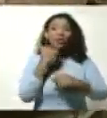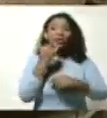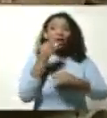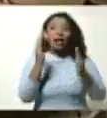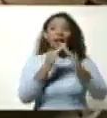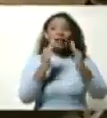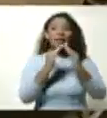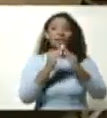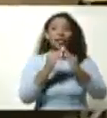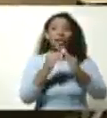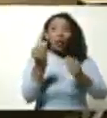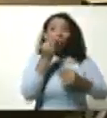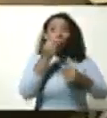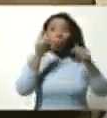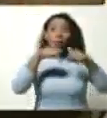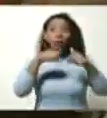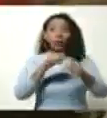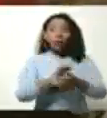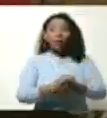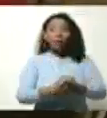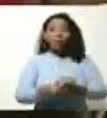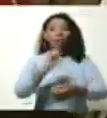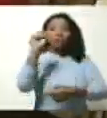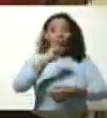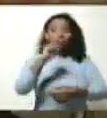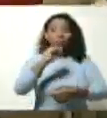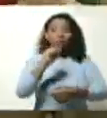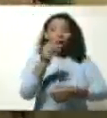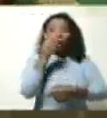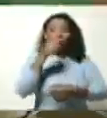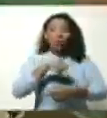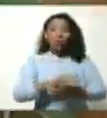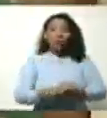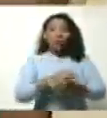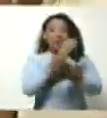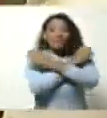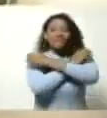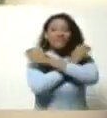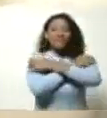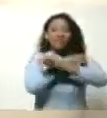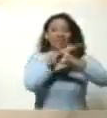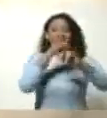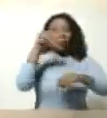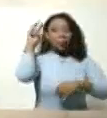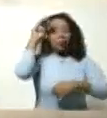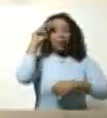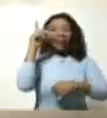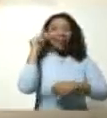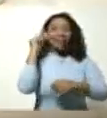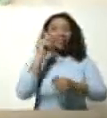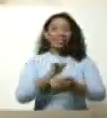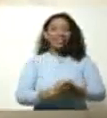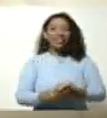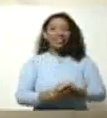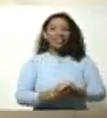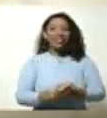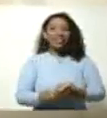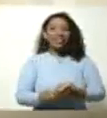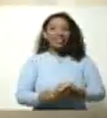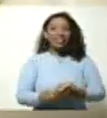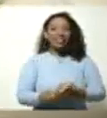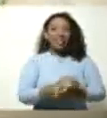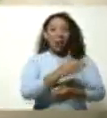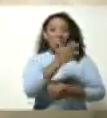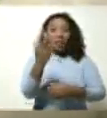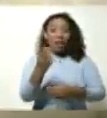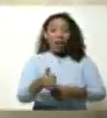¿Y van a comer ahorita? ¿Sí? Ah, bueno, felicidades, maestra. Gracias. Ustedes